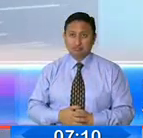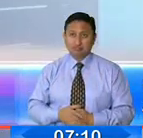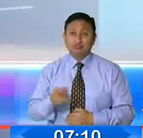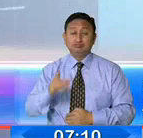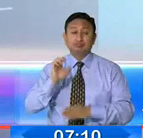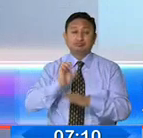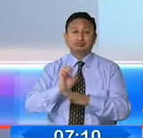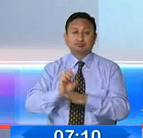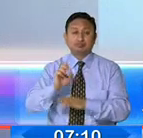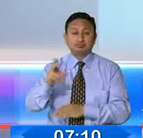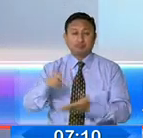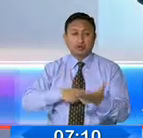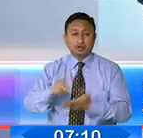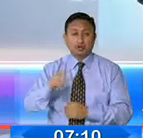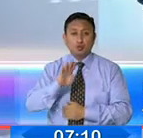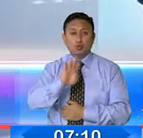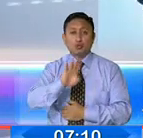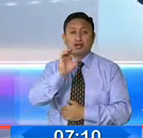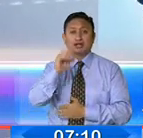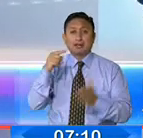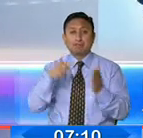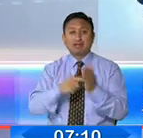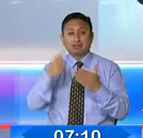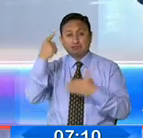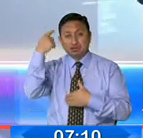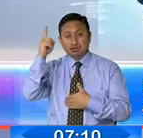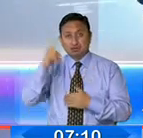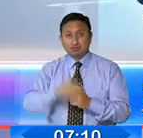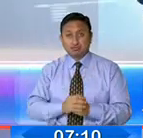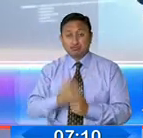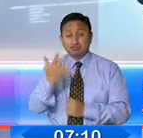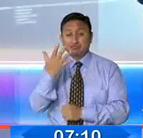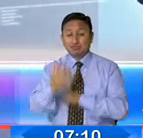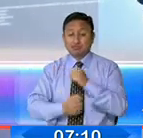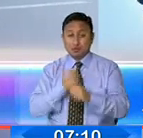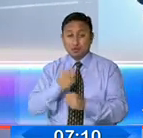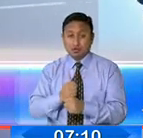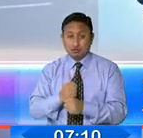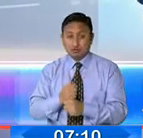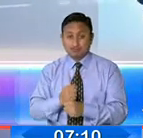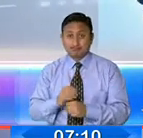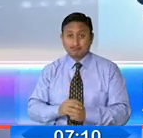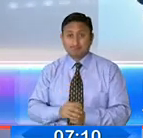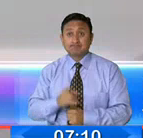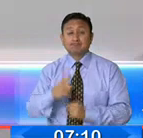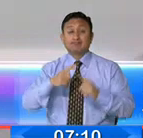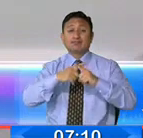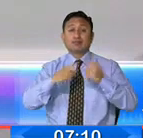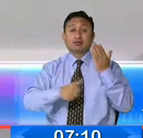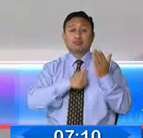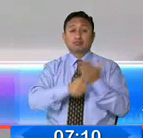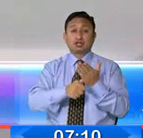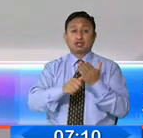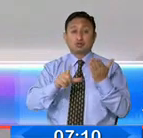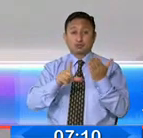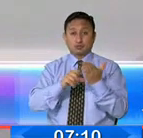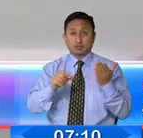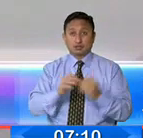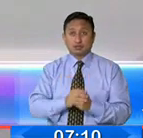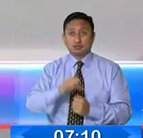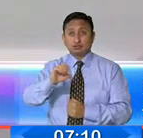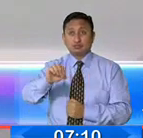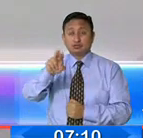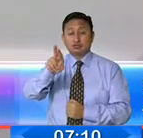Ecuador debe pagar 40 mil millones de dólares en los próximos 5 años. Y según el exministro de Finanzas, Fausto